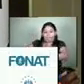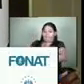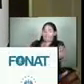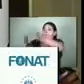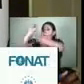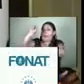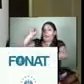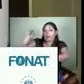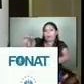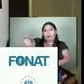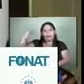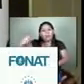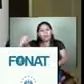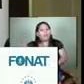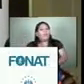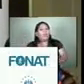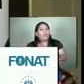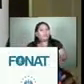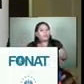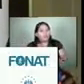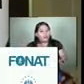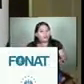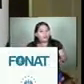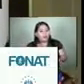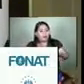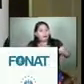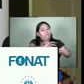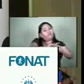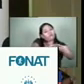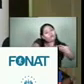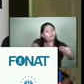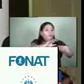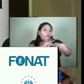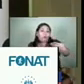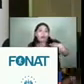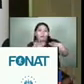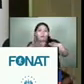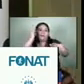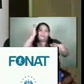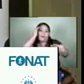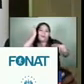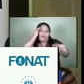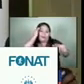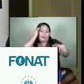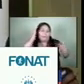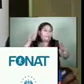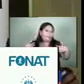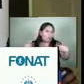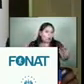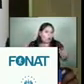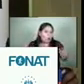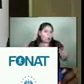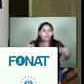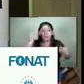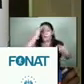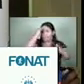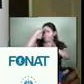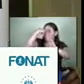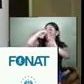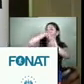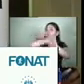hacer las auditorías de una forma más expedita